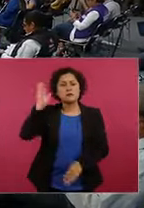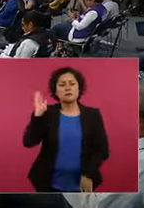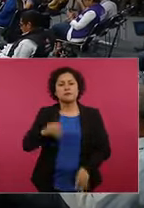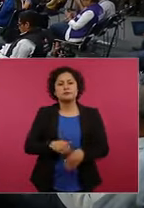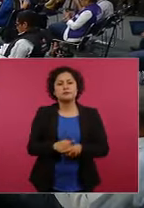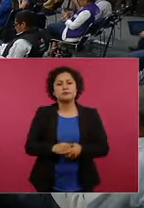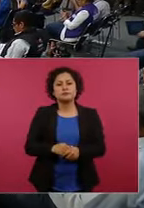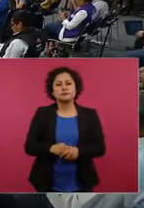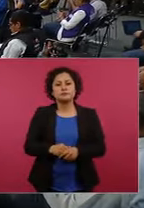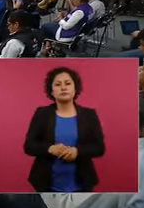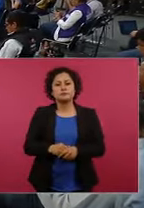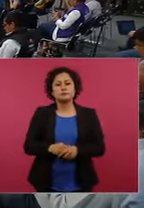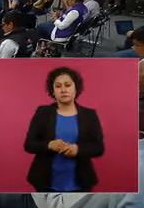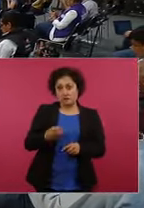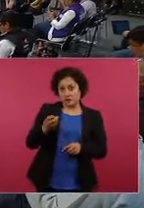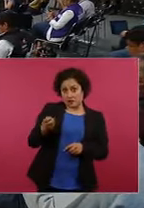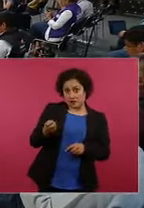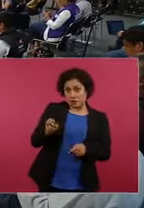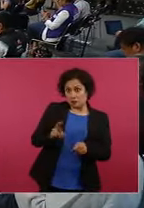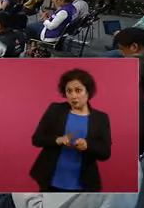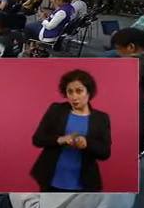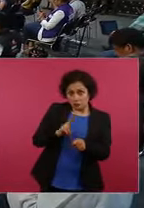Y se ve normal.